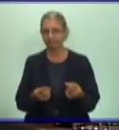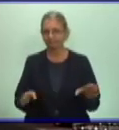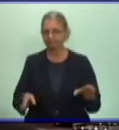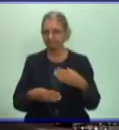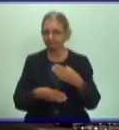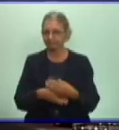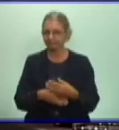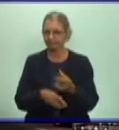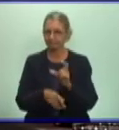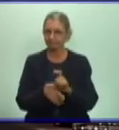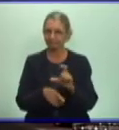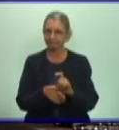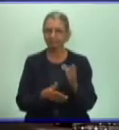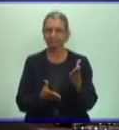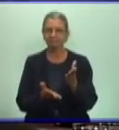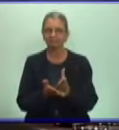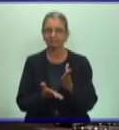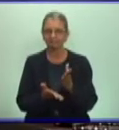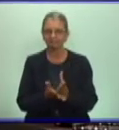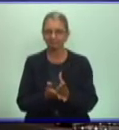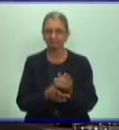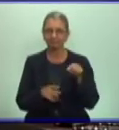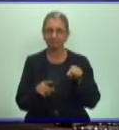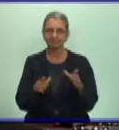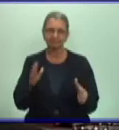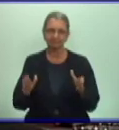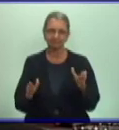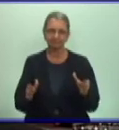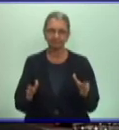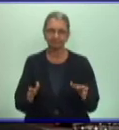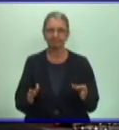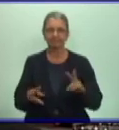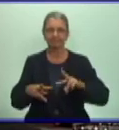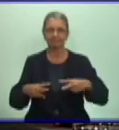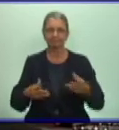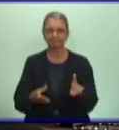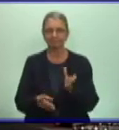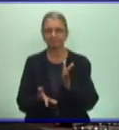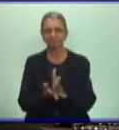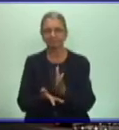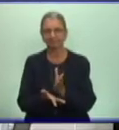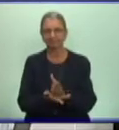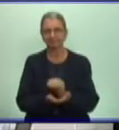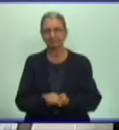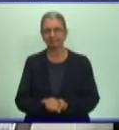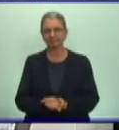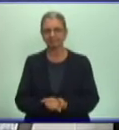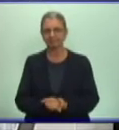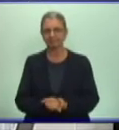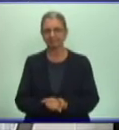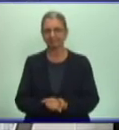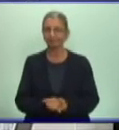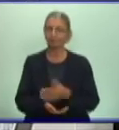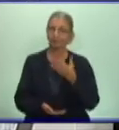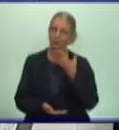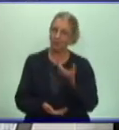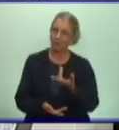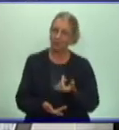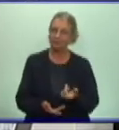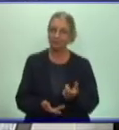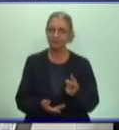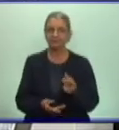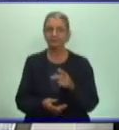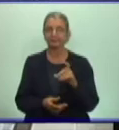escolar, el actual periodo lectivo, una vez se reinicien las clases. Bueno, como decía mi colega Carmen